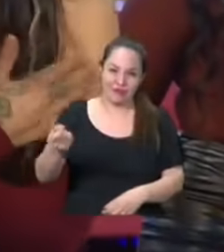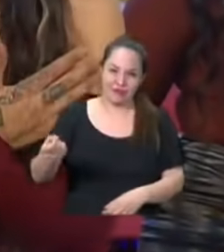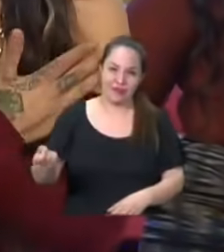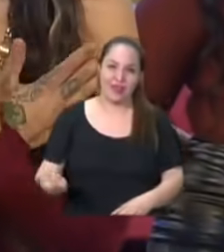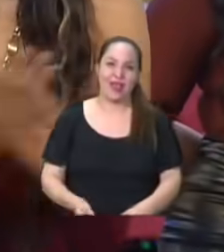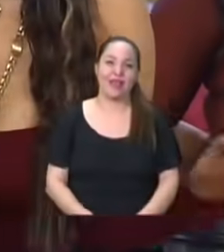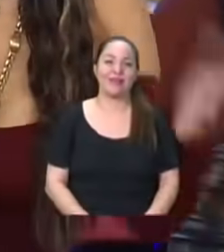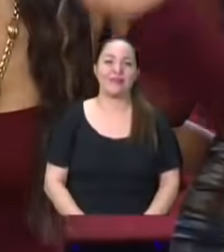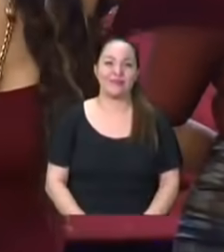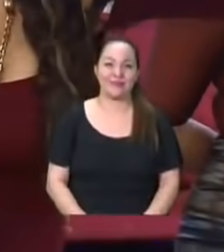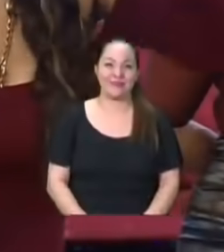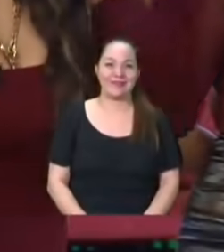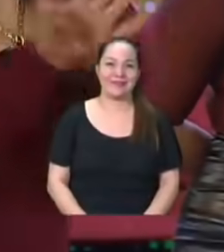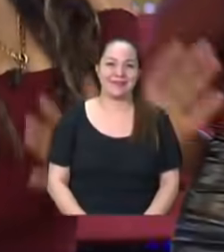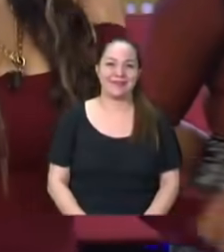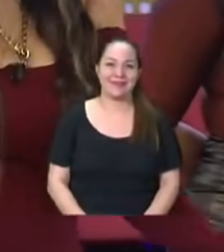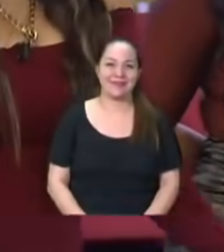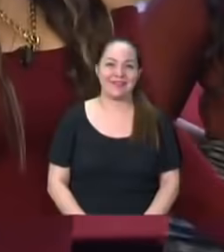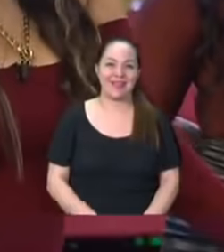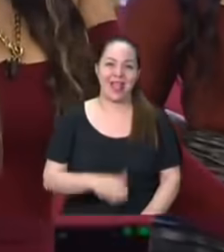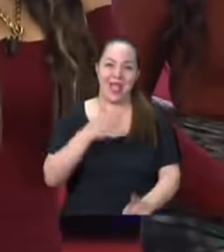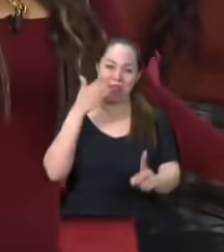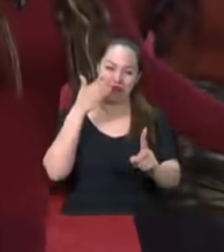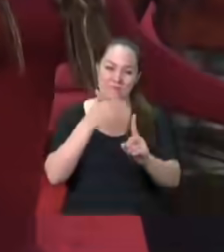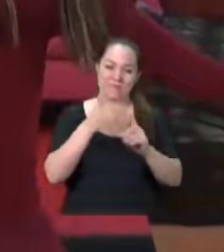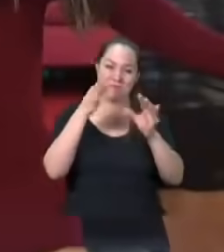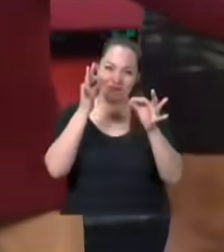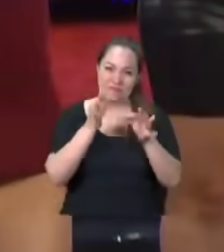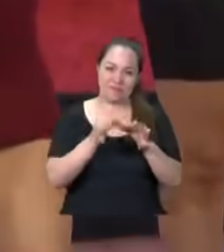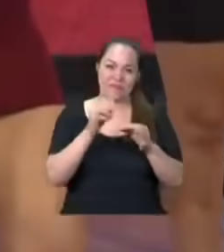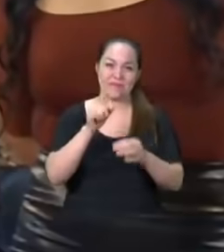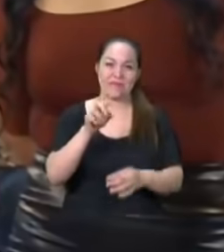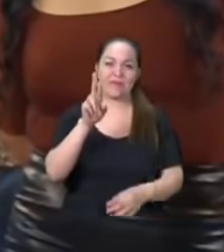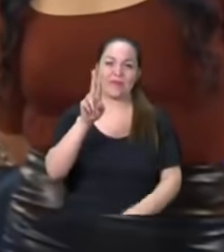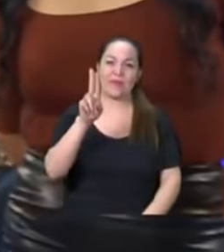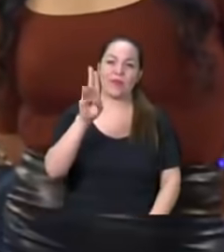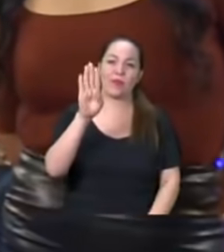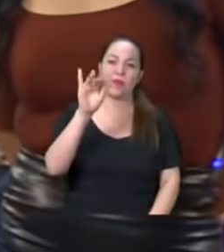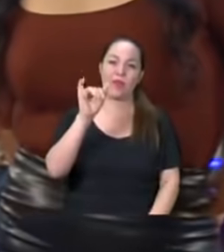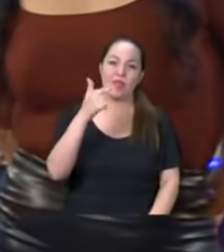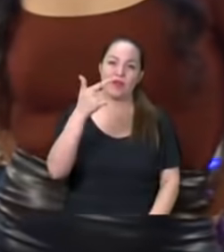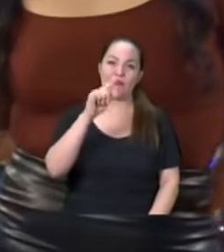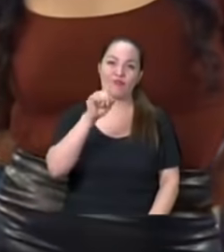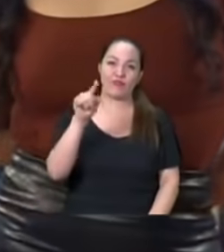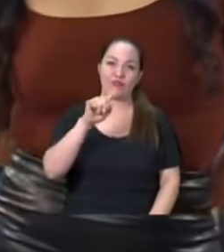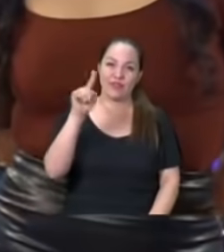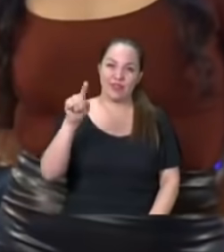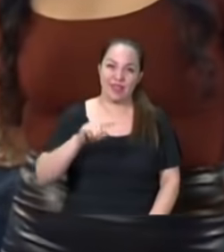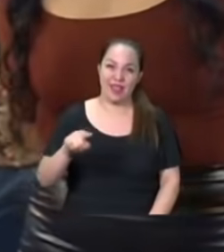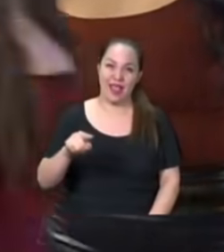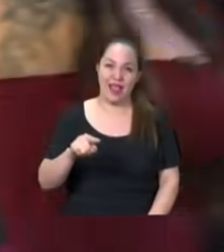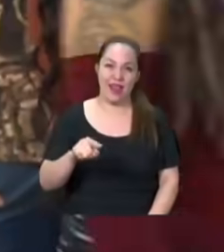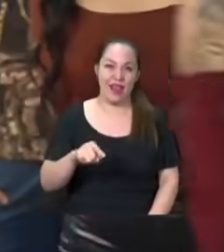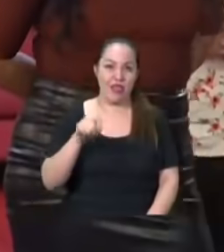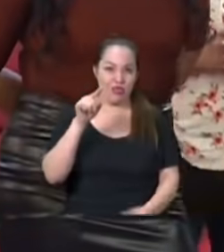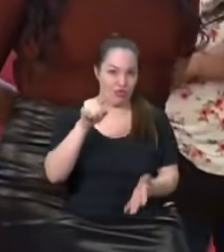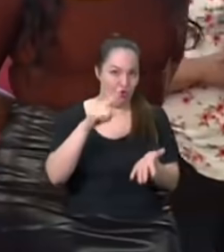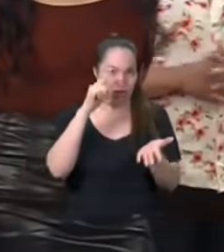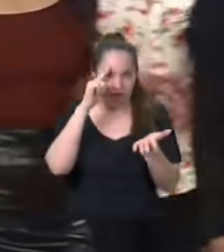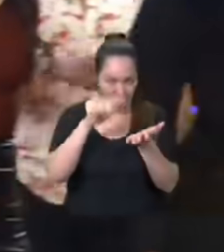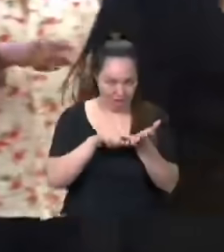¡Feliz cumpleaños! Misión cumplida. Rubí González. ¿No puedes